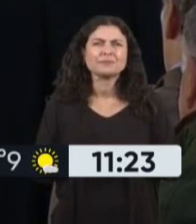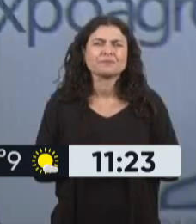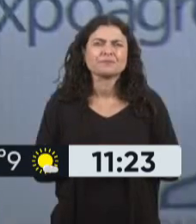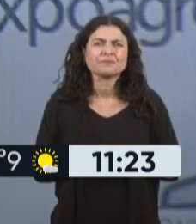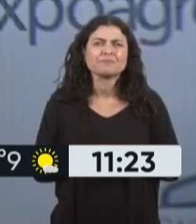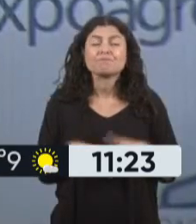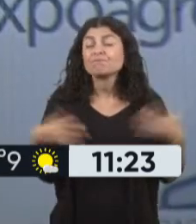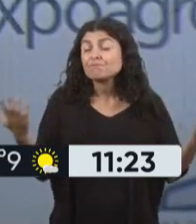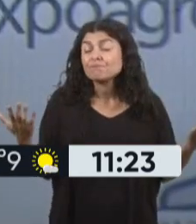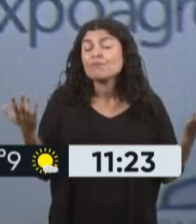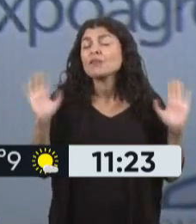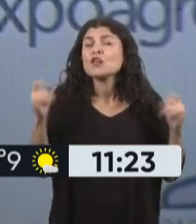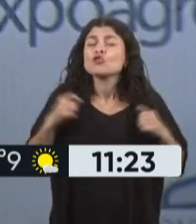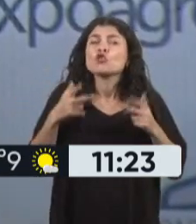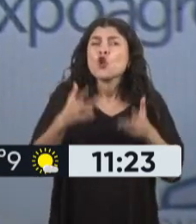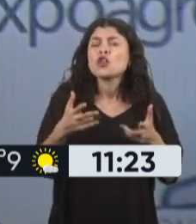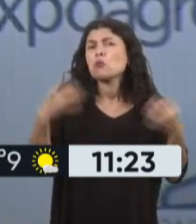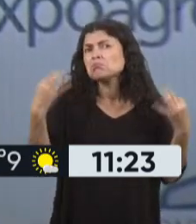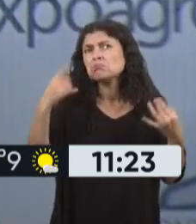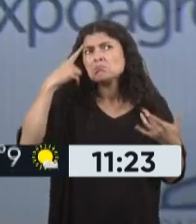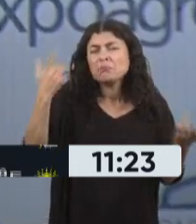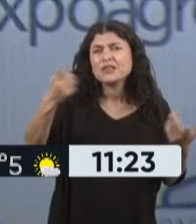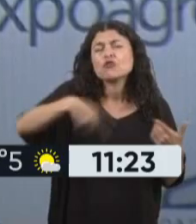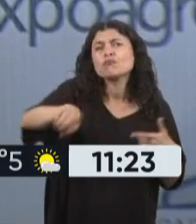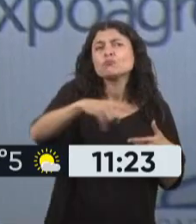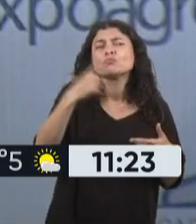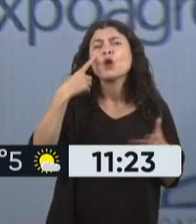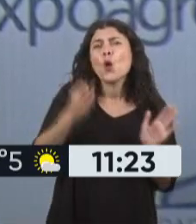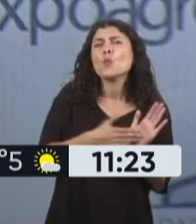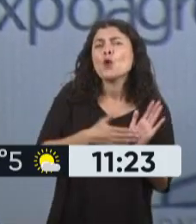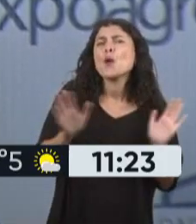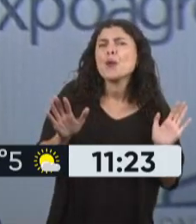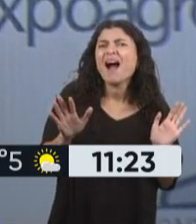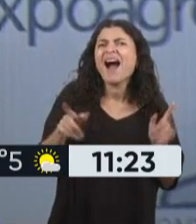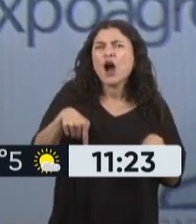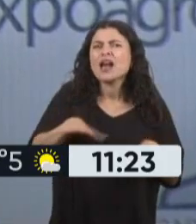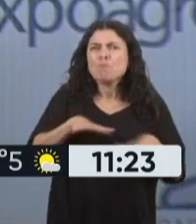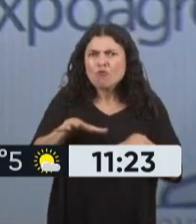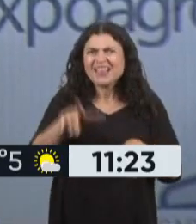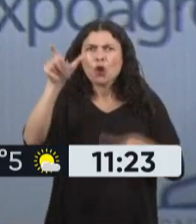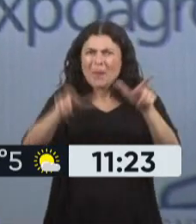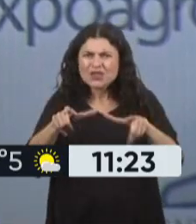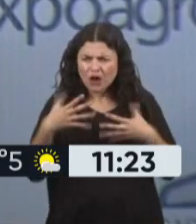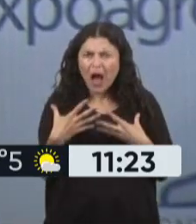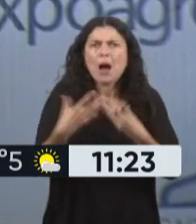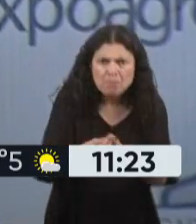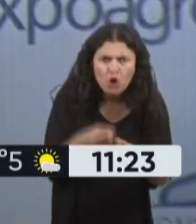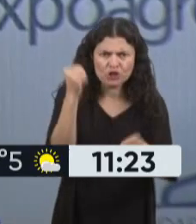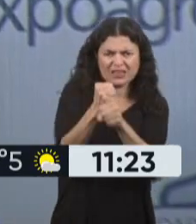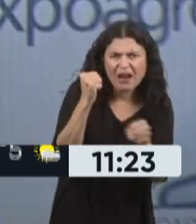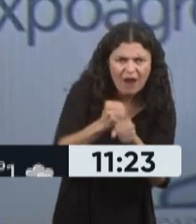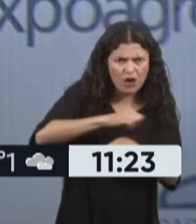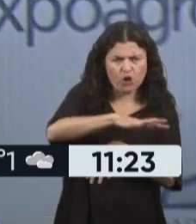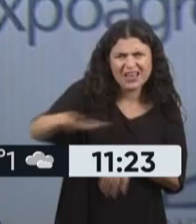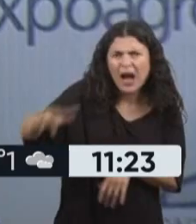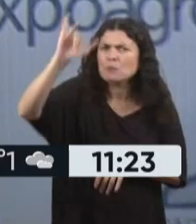Así es que, bueno, digo, está bueno, digamos, que vean cómo están siendo apoyados y que esto, digamos,